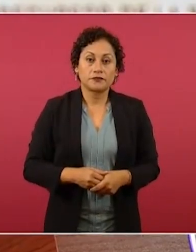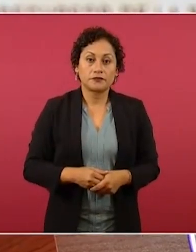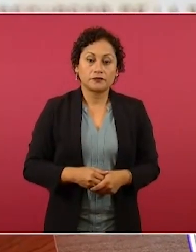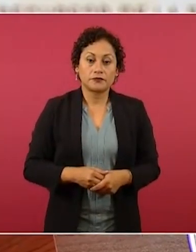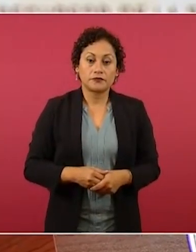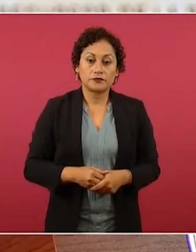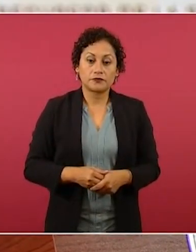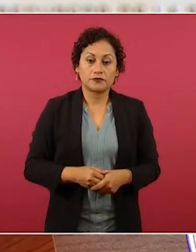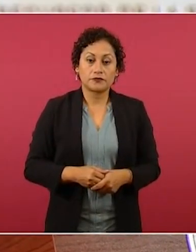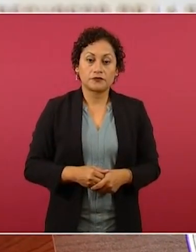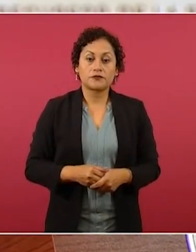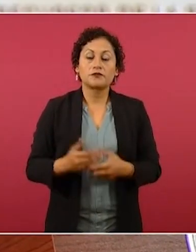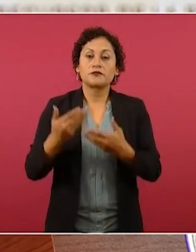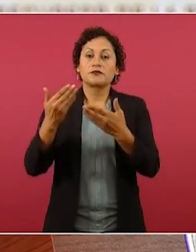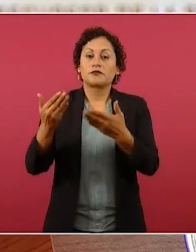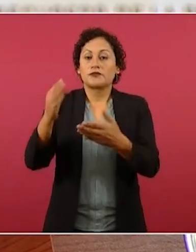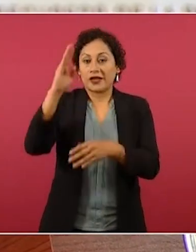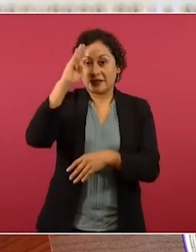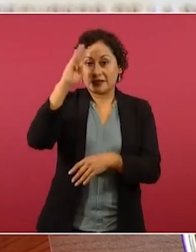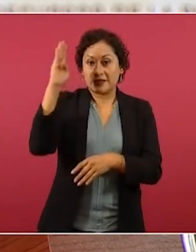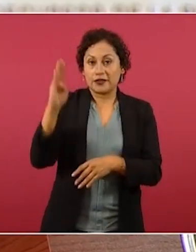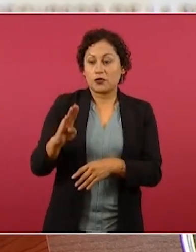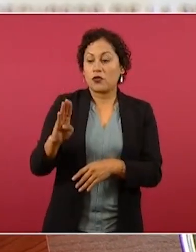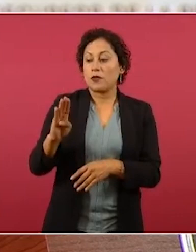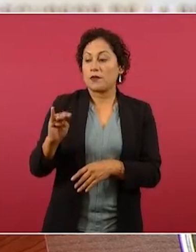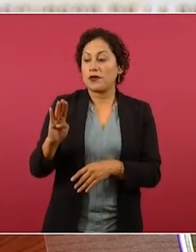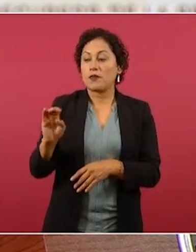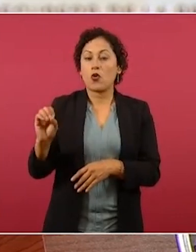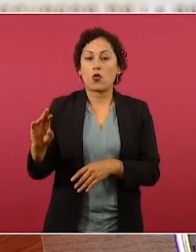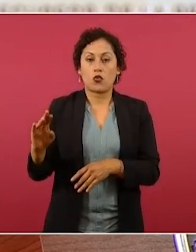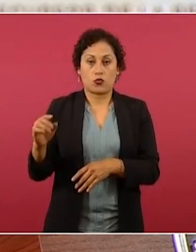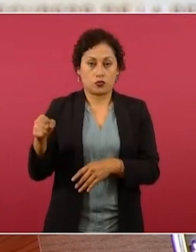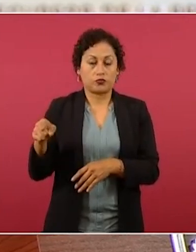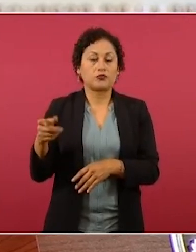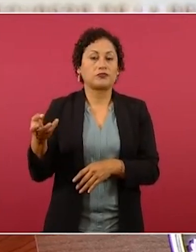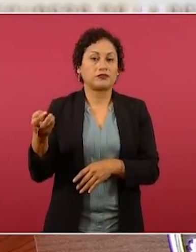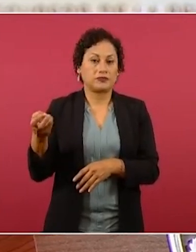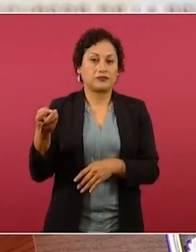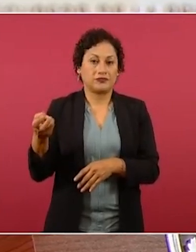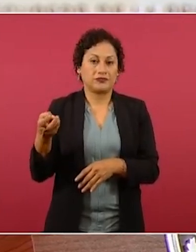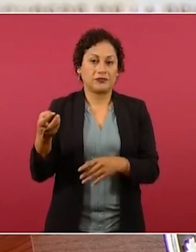con el señor Gutiérrez Vivó, con Calderón. Él era